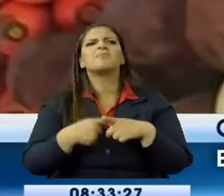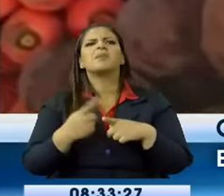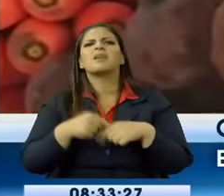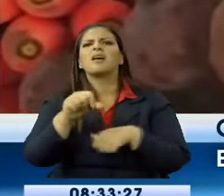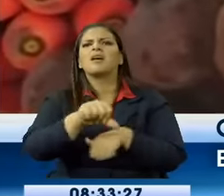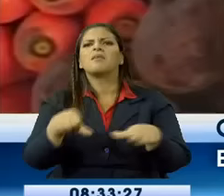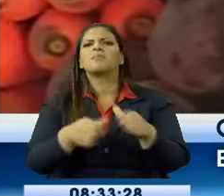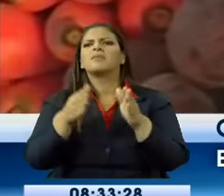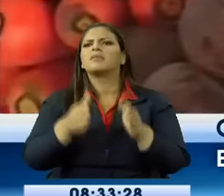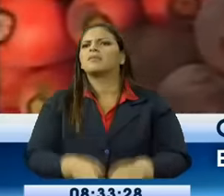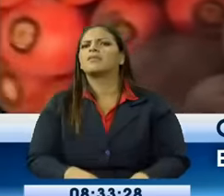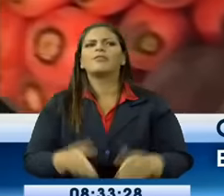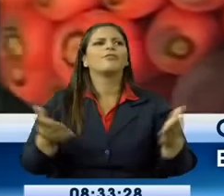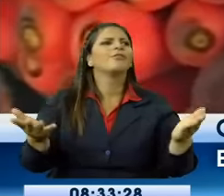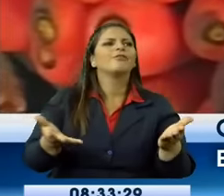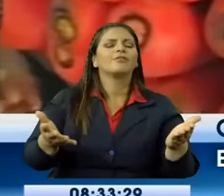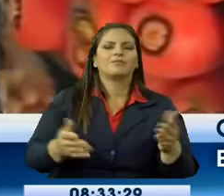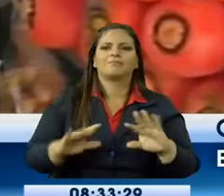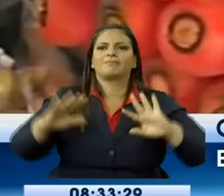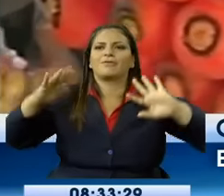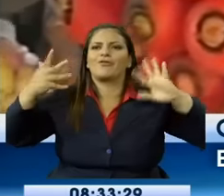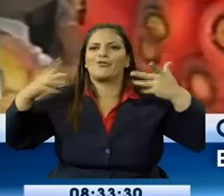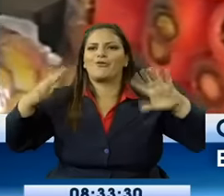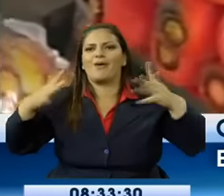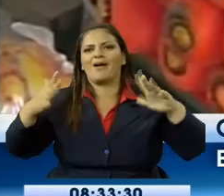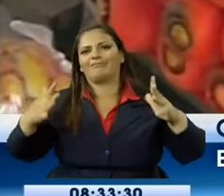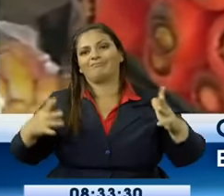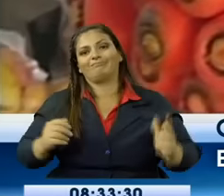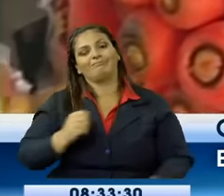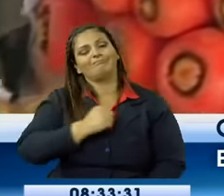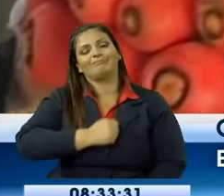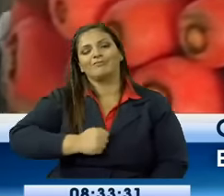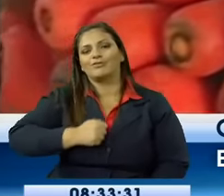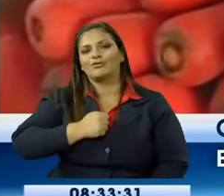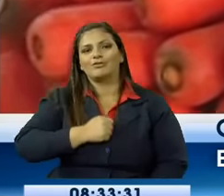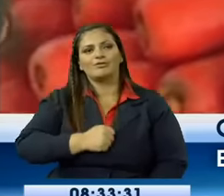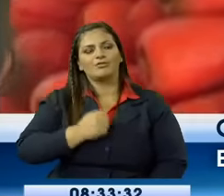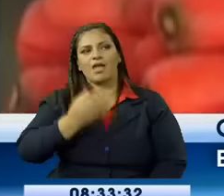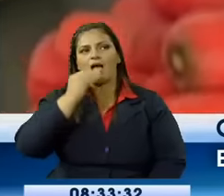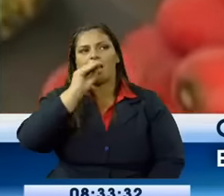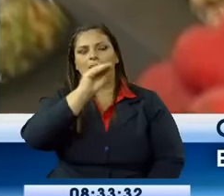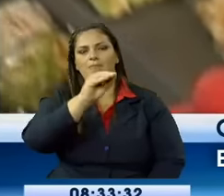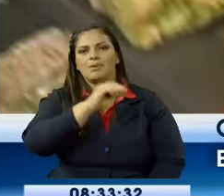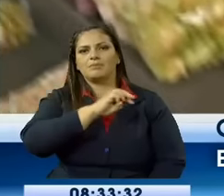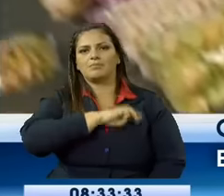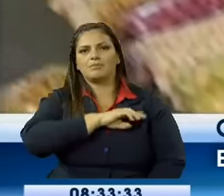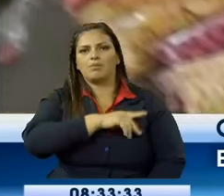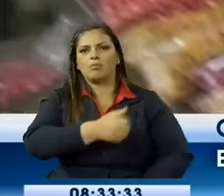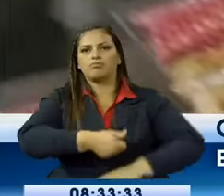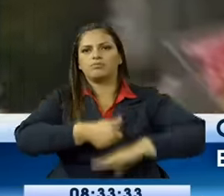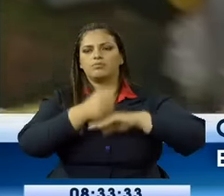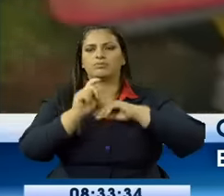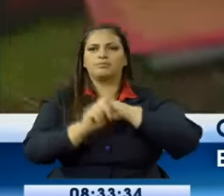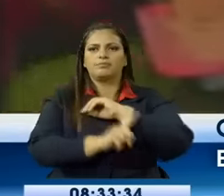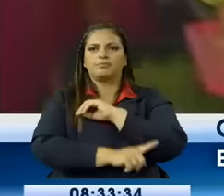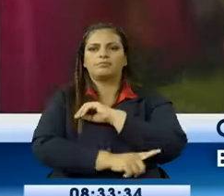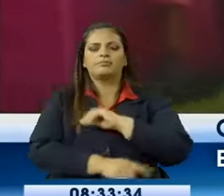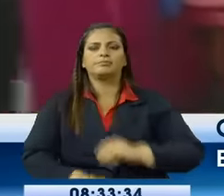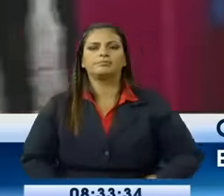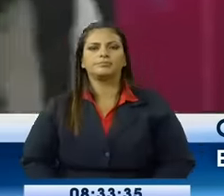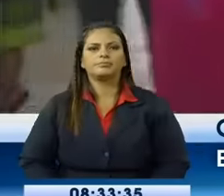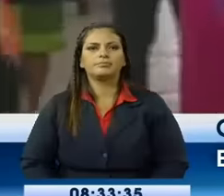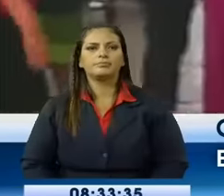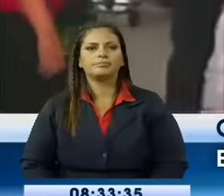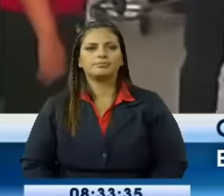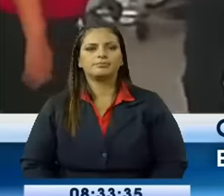encuentra el administrador, y entonces nosotros vamos a enviar sendo oficio para efectos de que se tomen las medidas paliativas y remediativas en este sentido. Así que